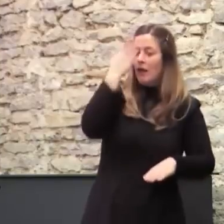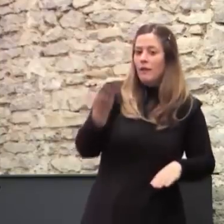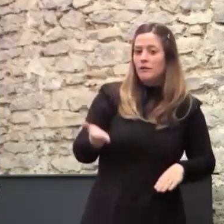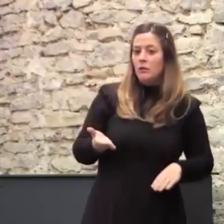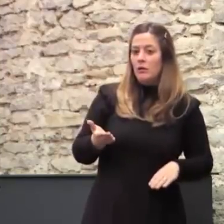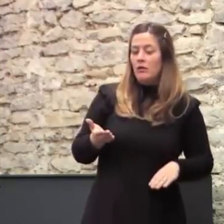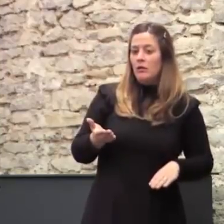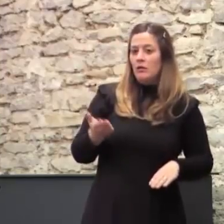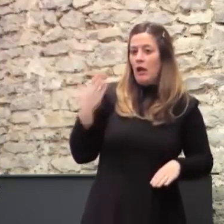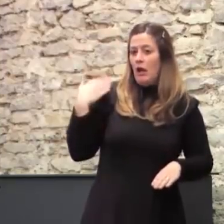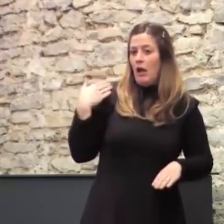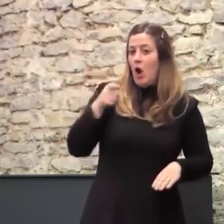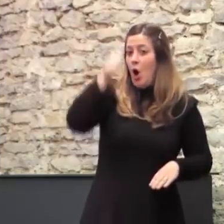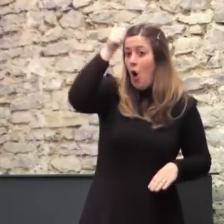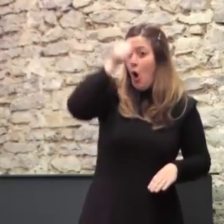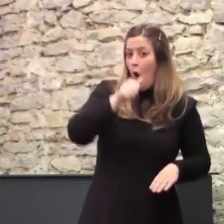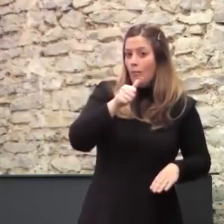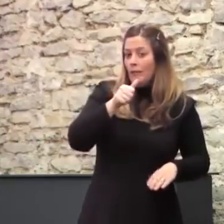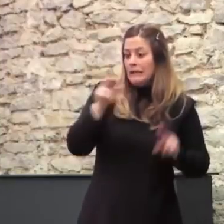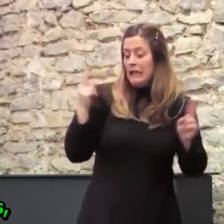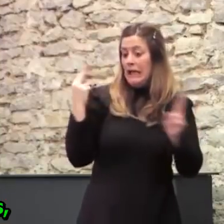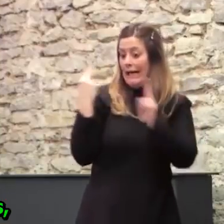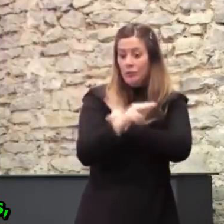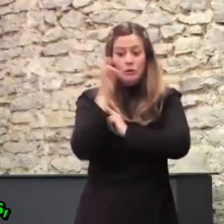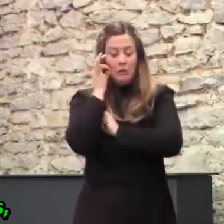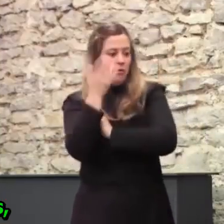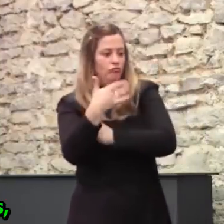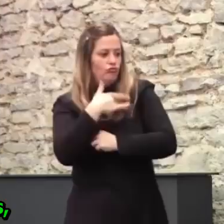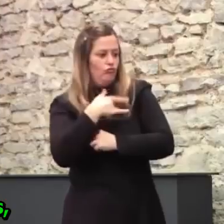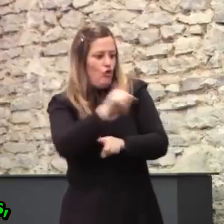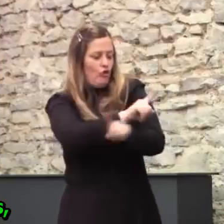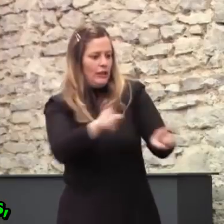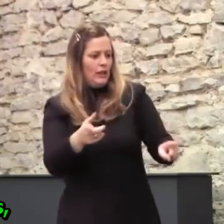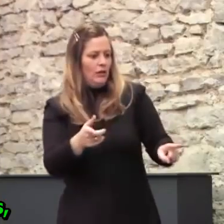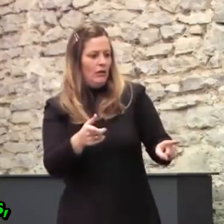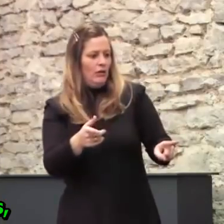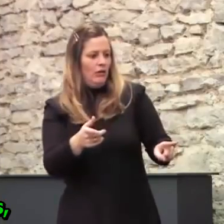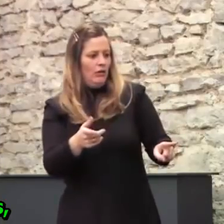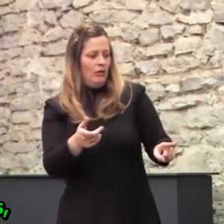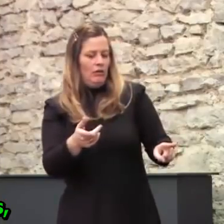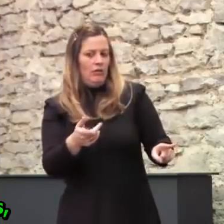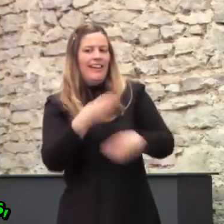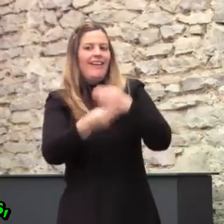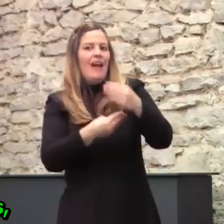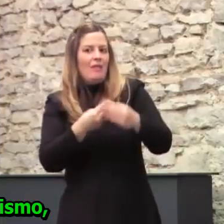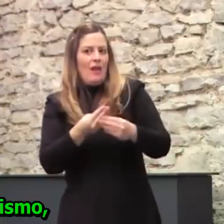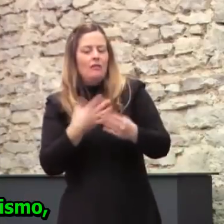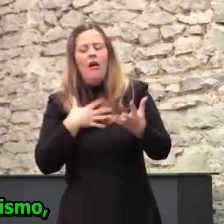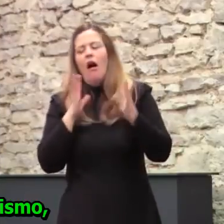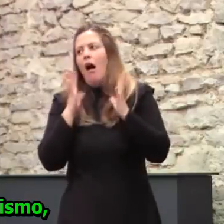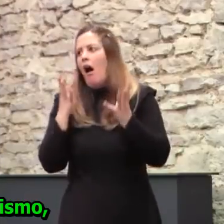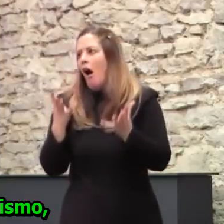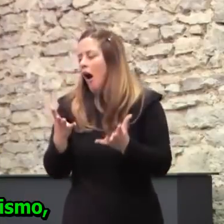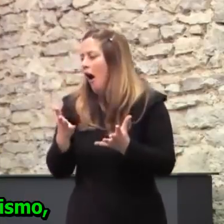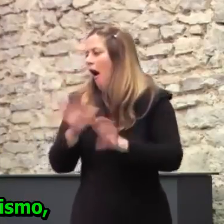los hombres, cuando no eran correspondidos, sufrían tal tormento que, primero escribían unos poemas así maravillosos y tal, tremendos y trágicos,